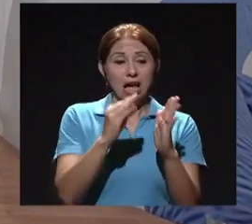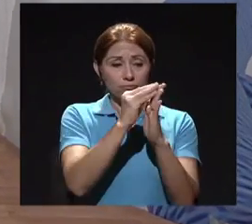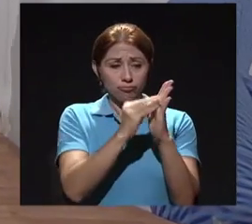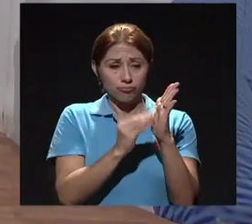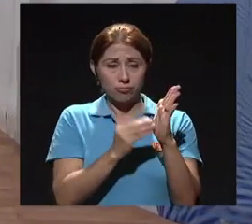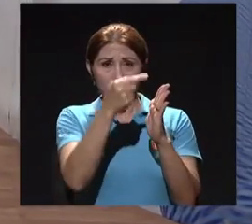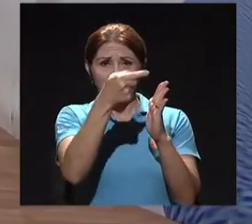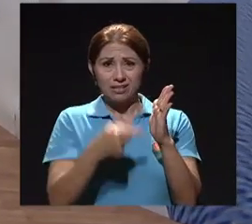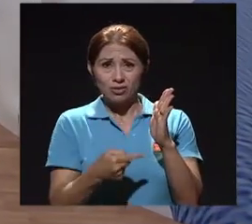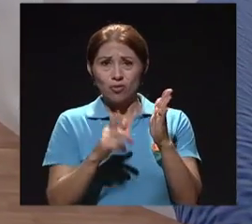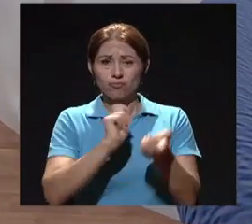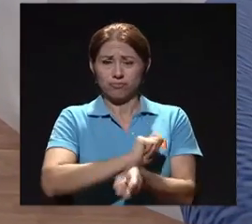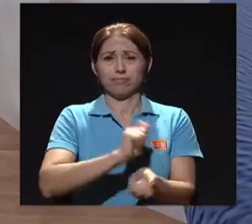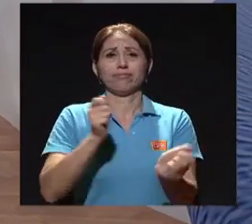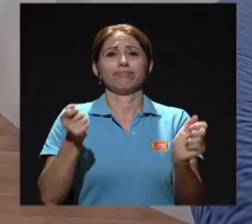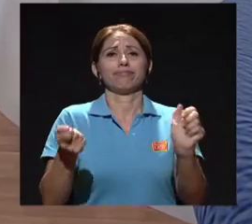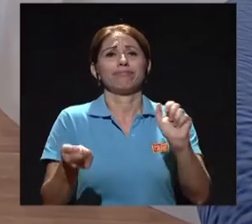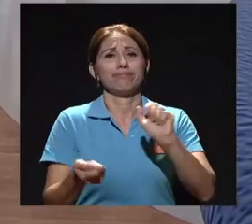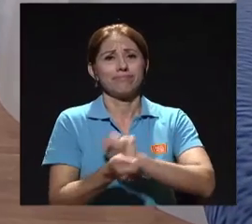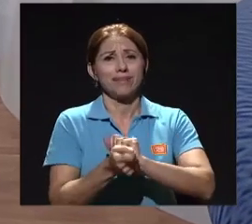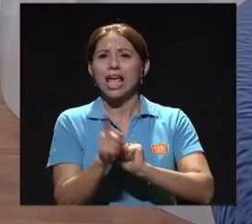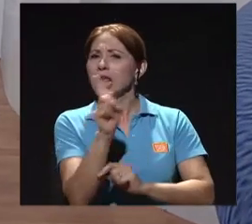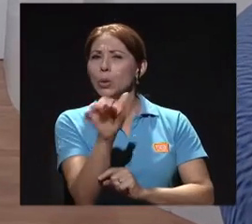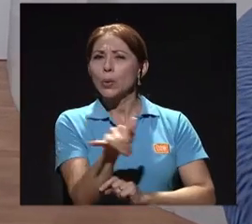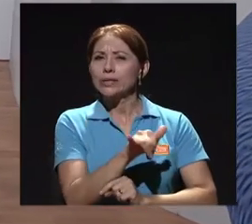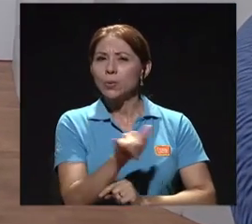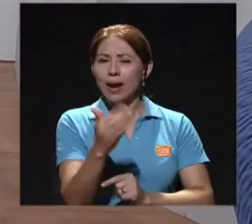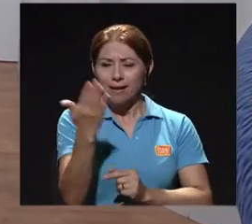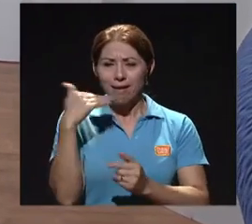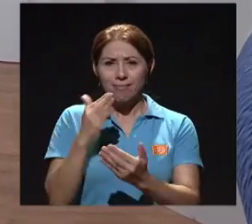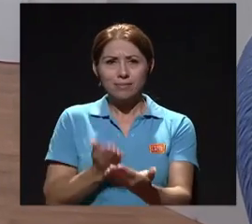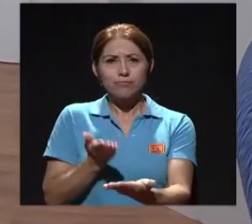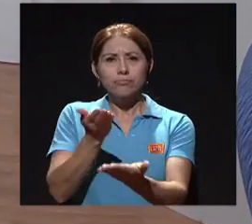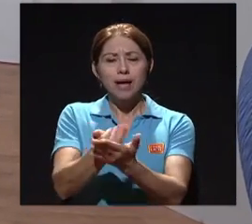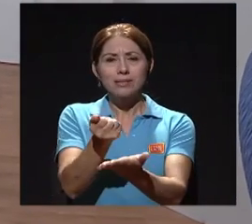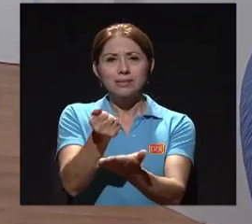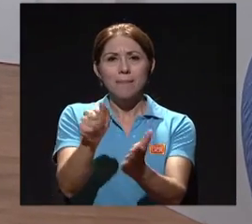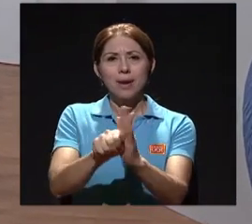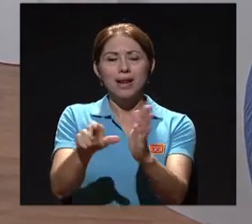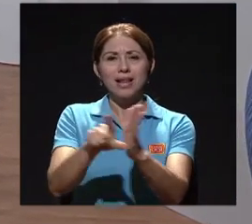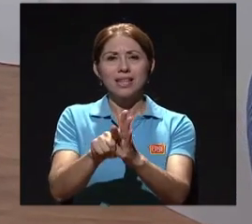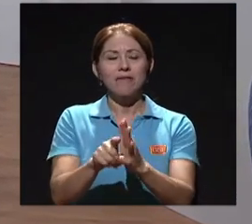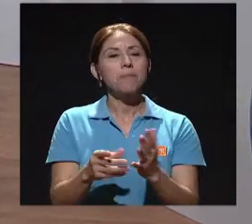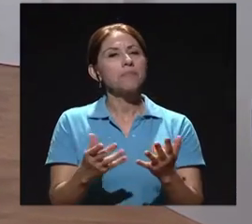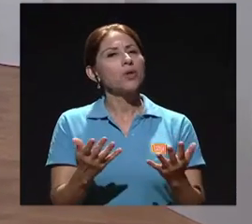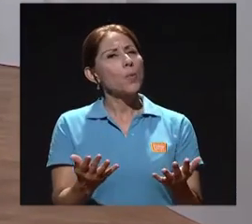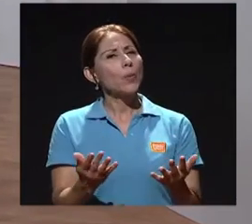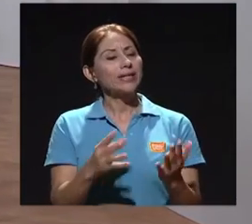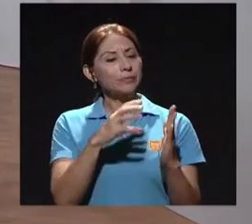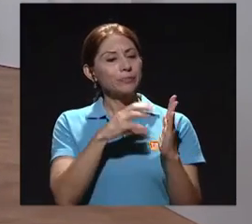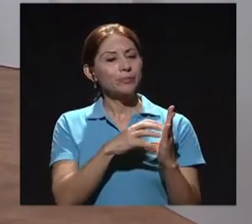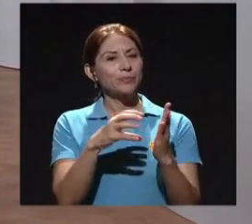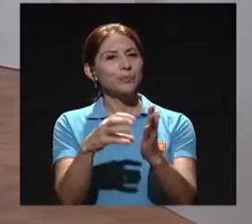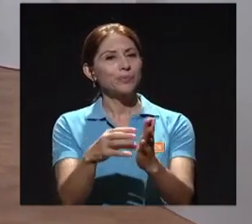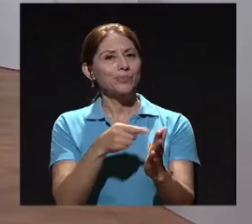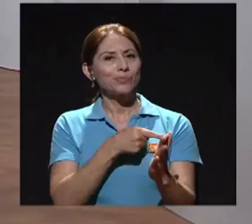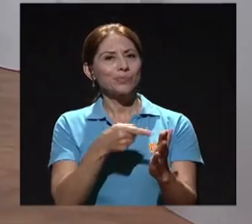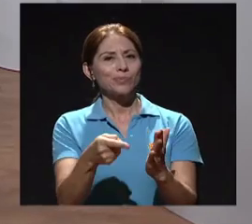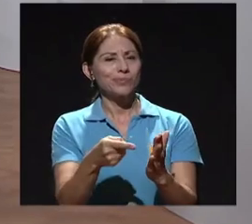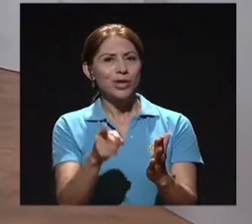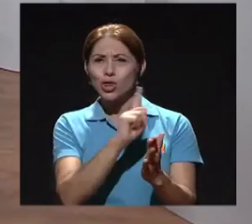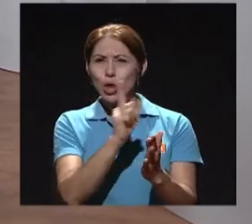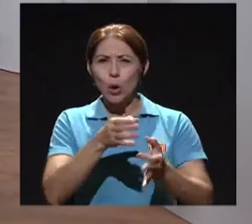con respecto al que está presentado en asamblea legislativa es ese solucionado son textos idénticos si son textos